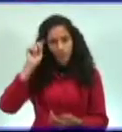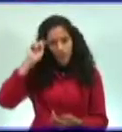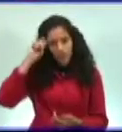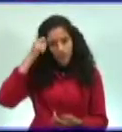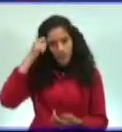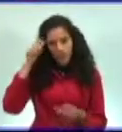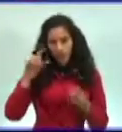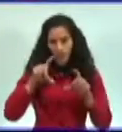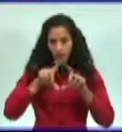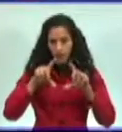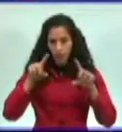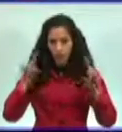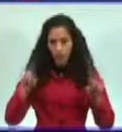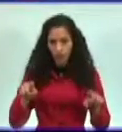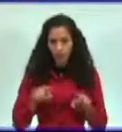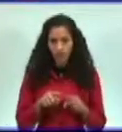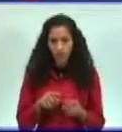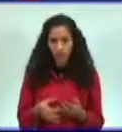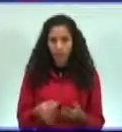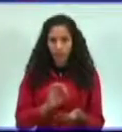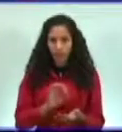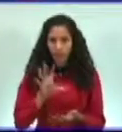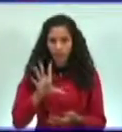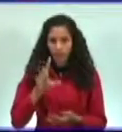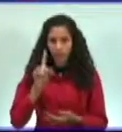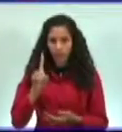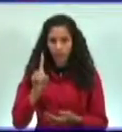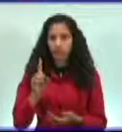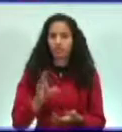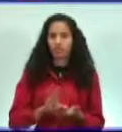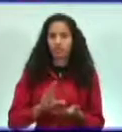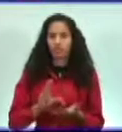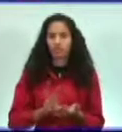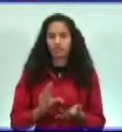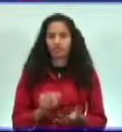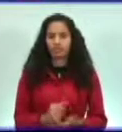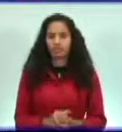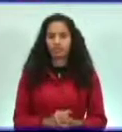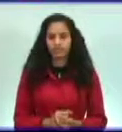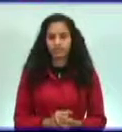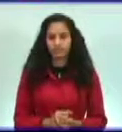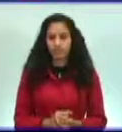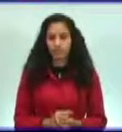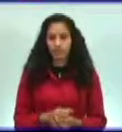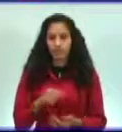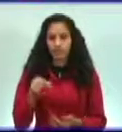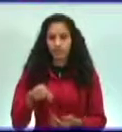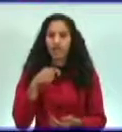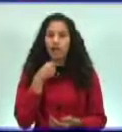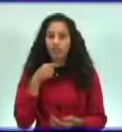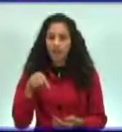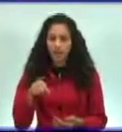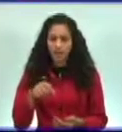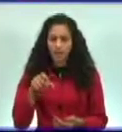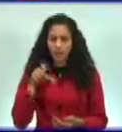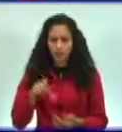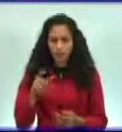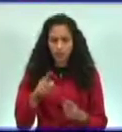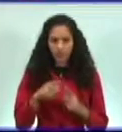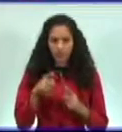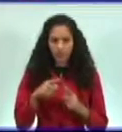Memorizar el recuadro de la página 51 del libro de texto. En este sentido,